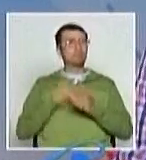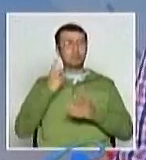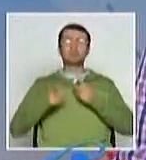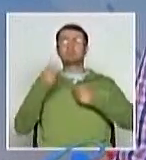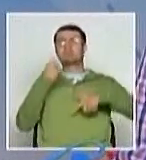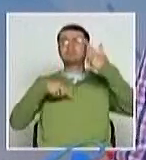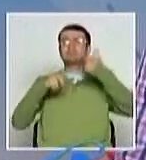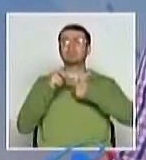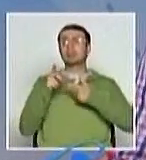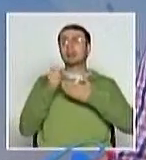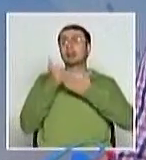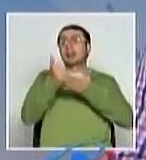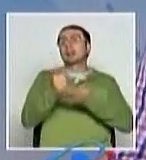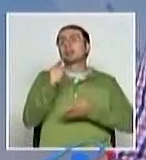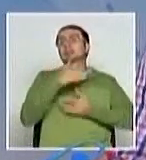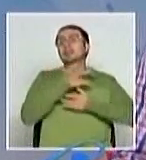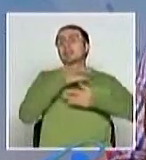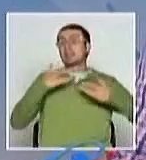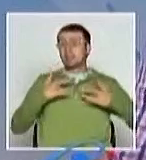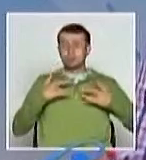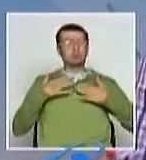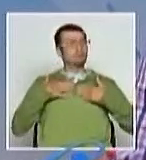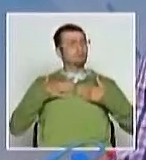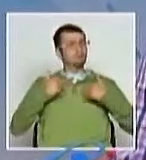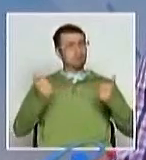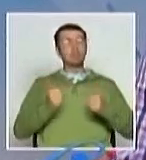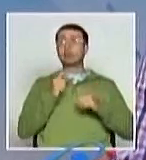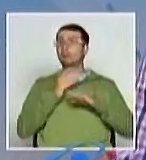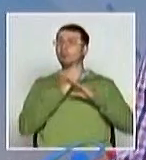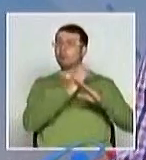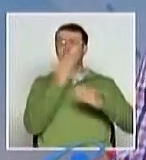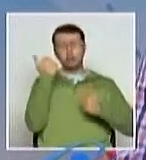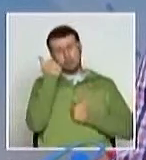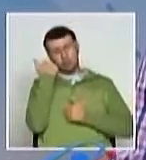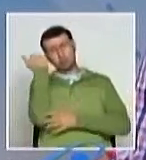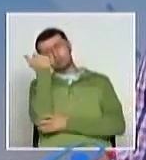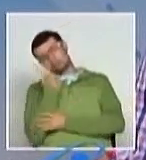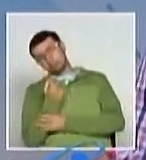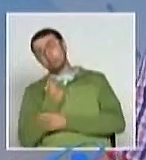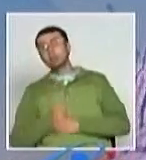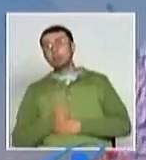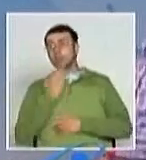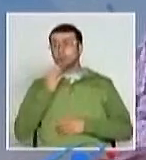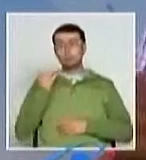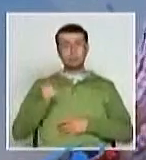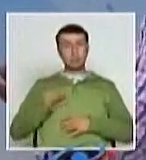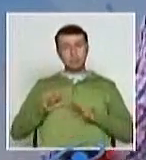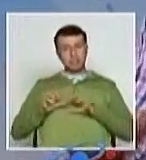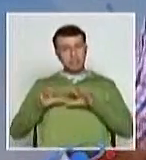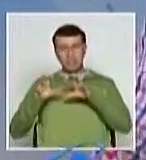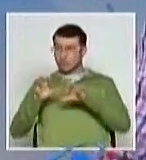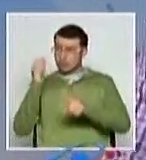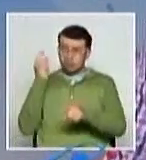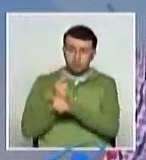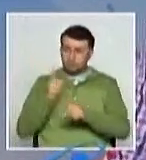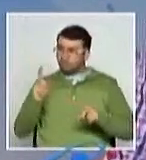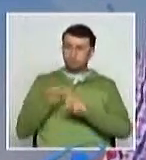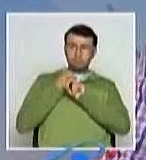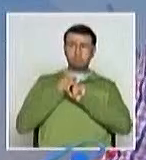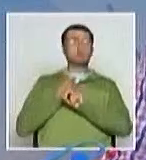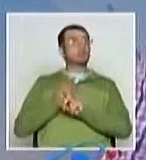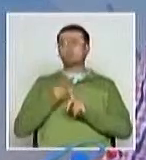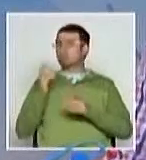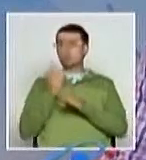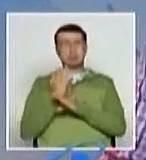salud para que ustedes eviten esas complicaciones un cáncer diagnosticado a tiempo no hay problema